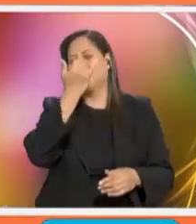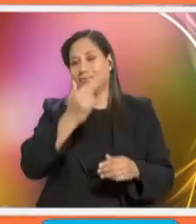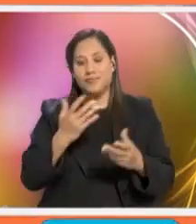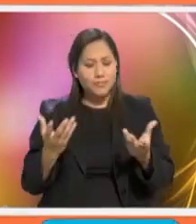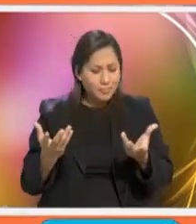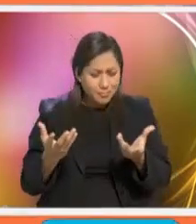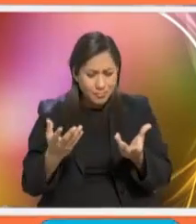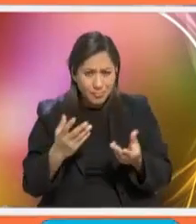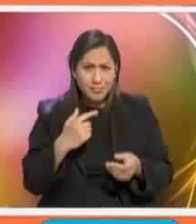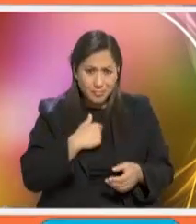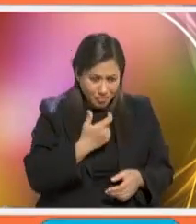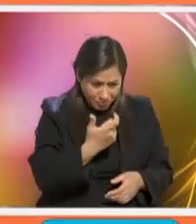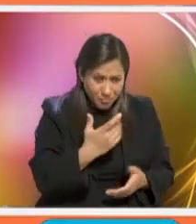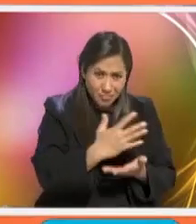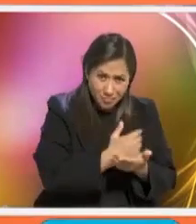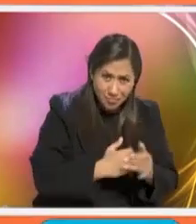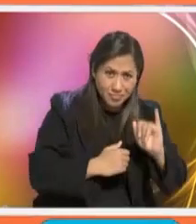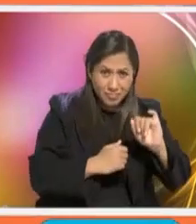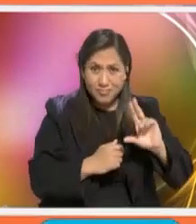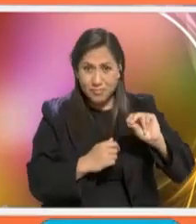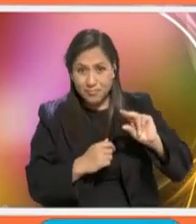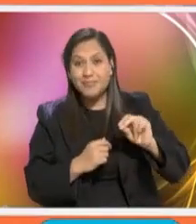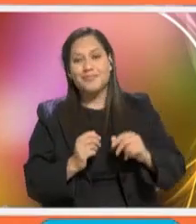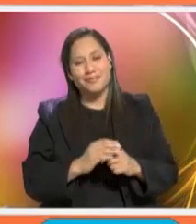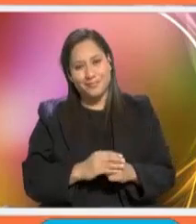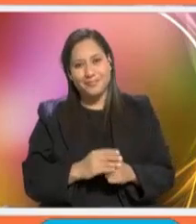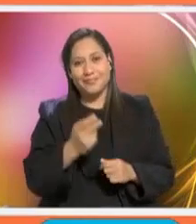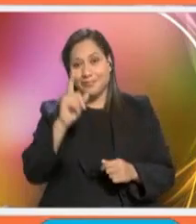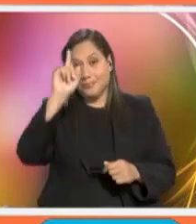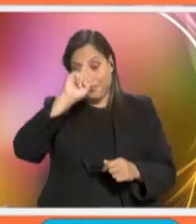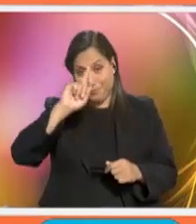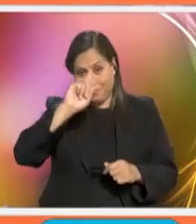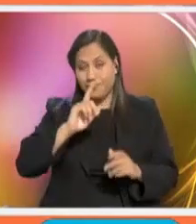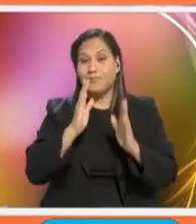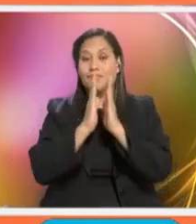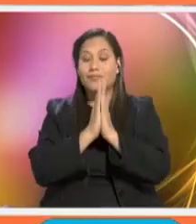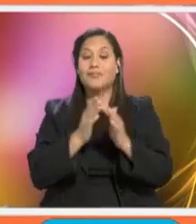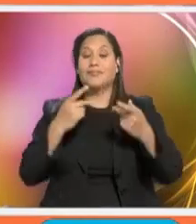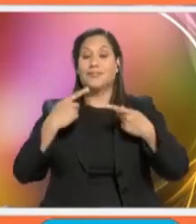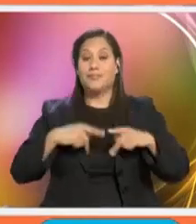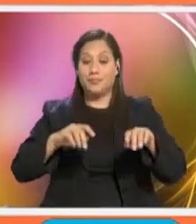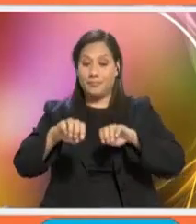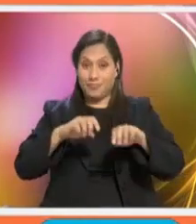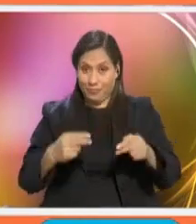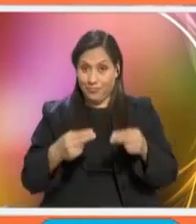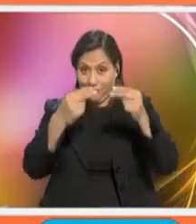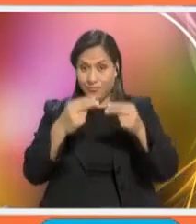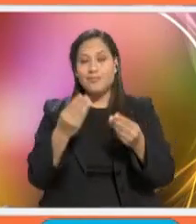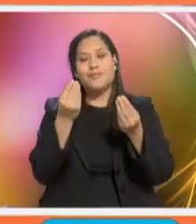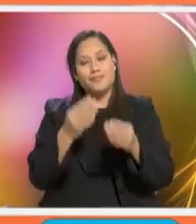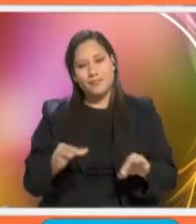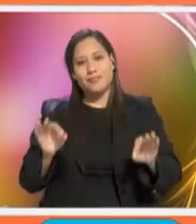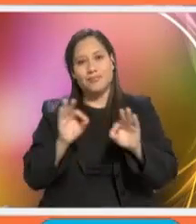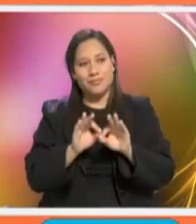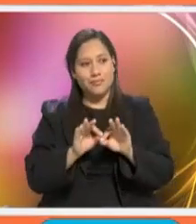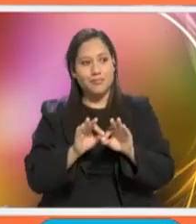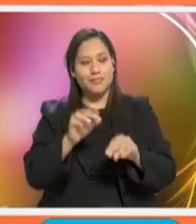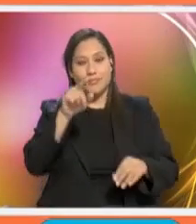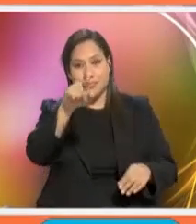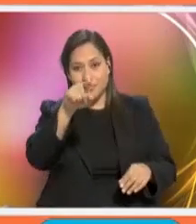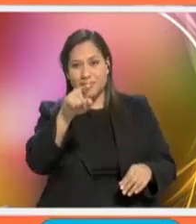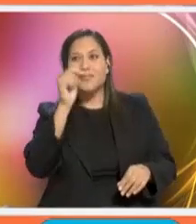das cuenta si estás ganando realmente dinero. Sí, claro. Por lo tanto, yo sí creo que los emprendedores es muy importante